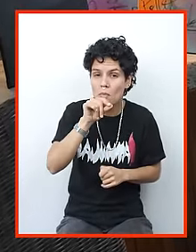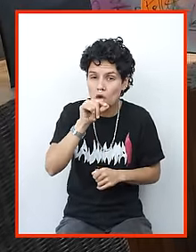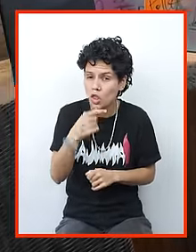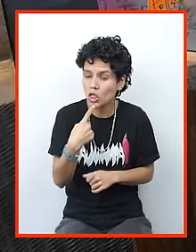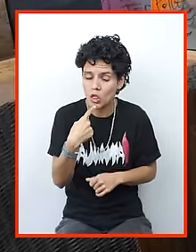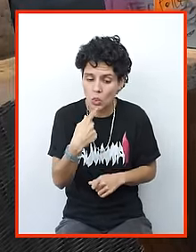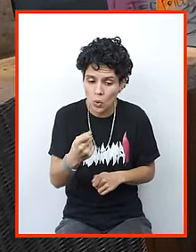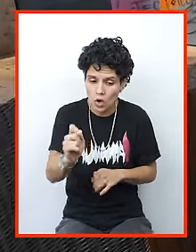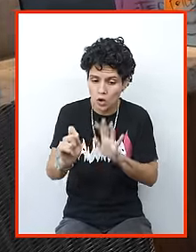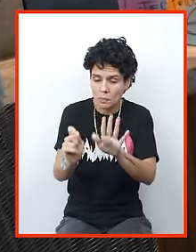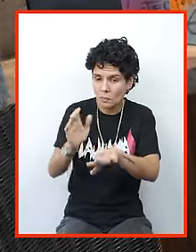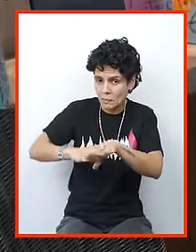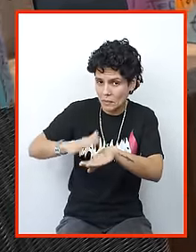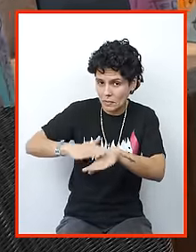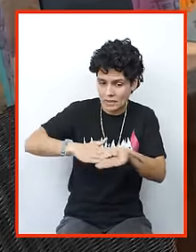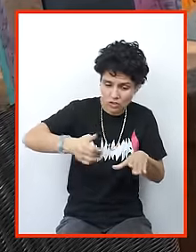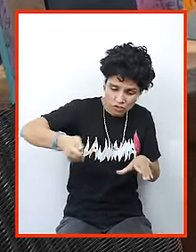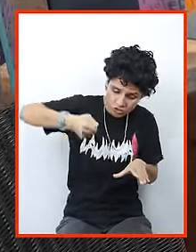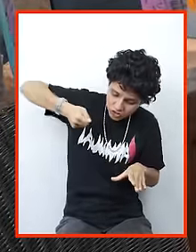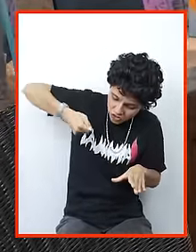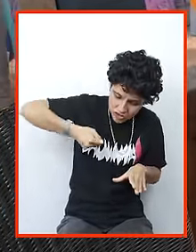está más duro que la chucha.